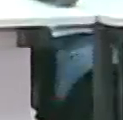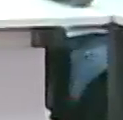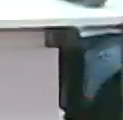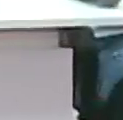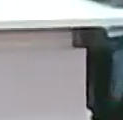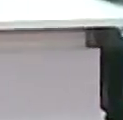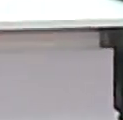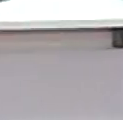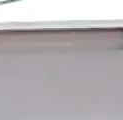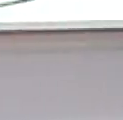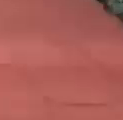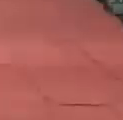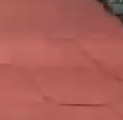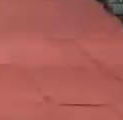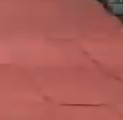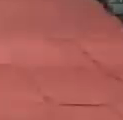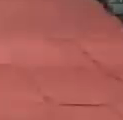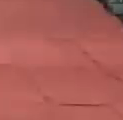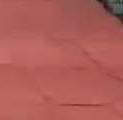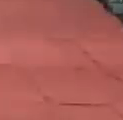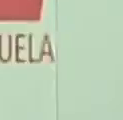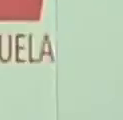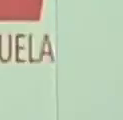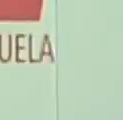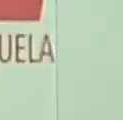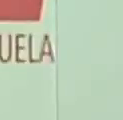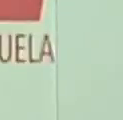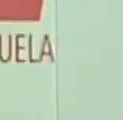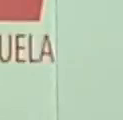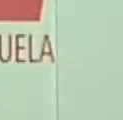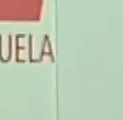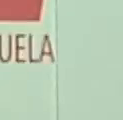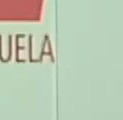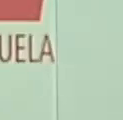Bien, en la jornada del día de hoy, el primer vicepresidente